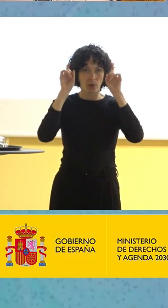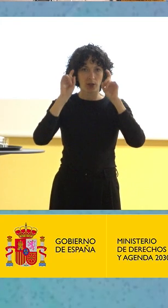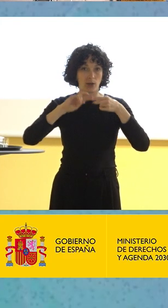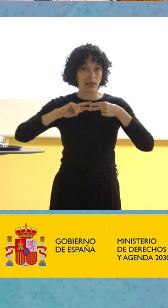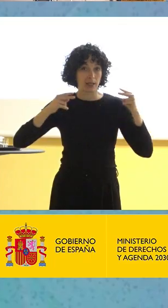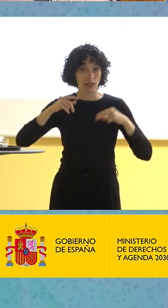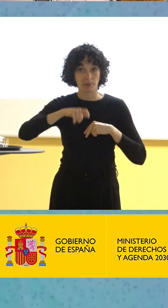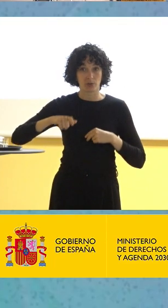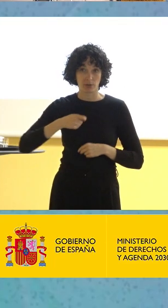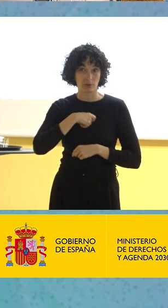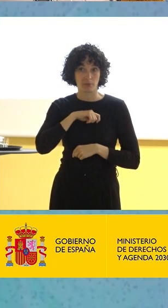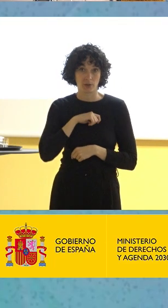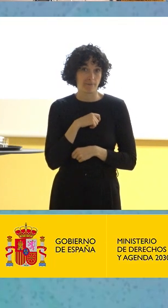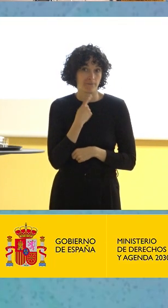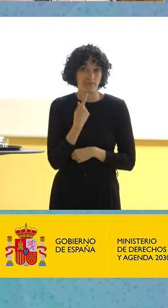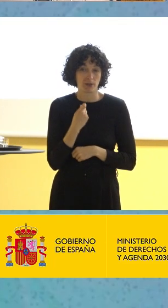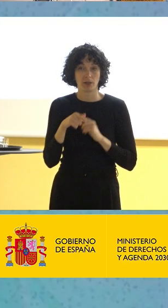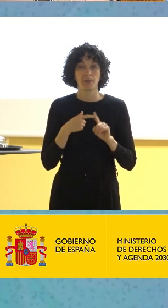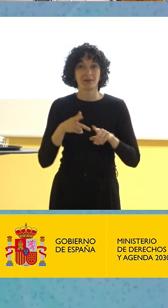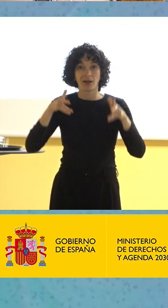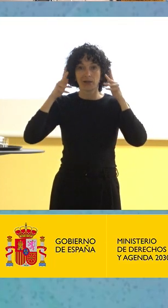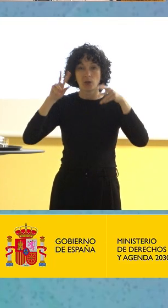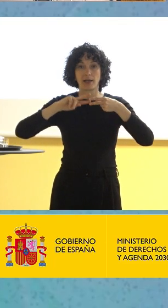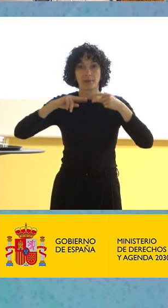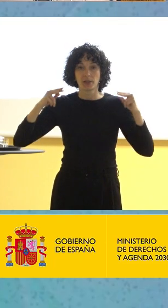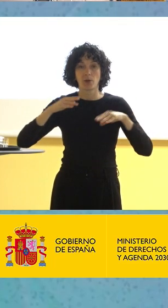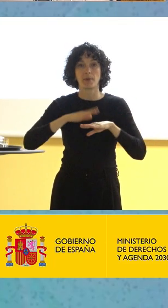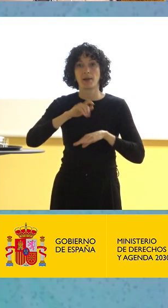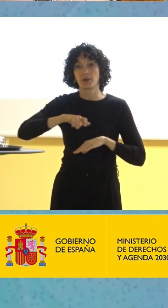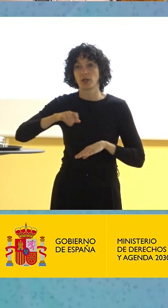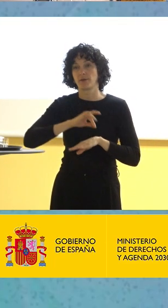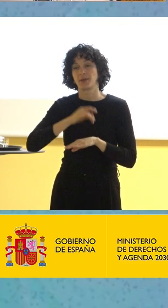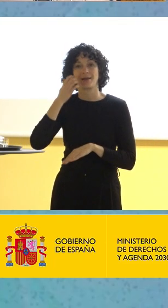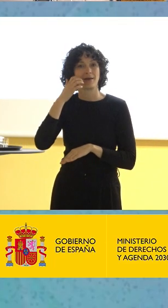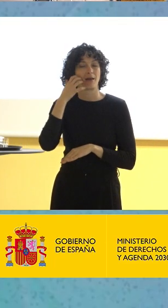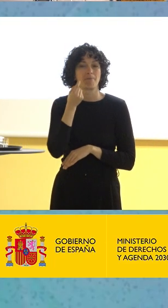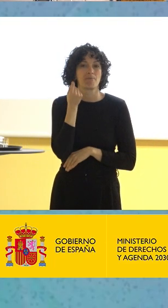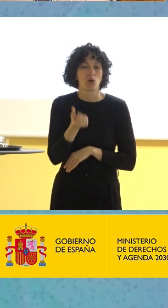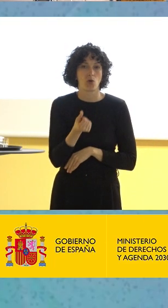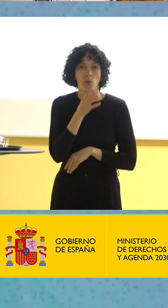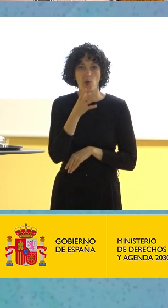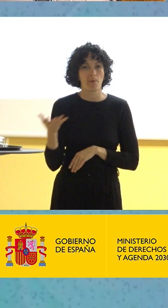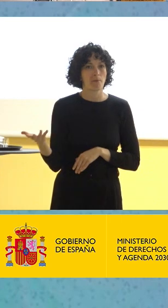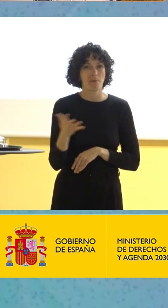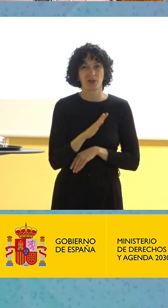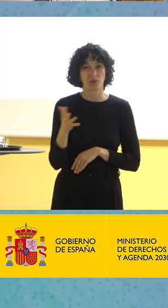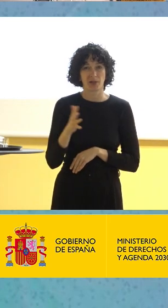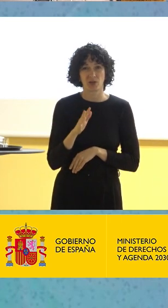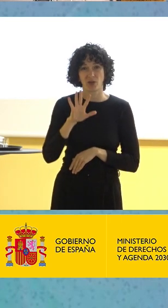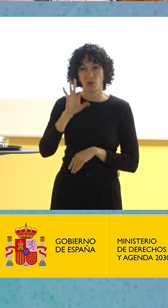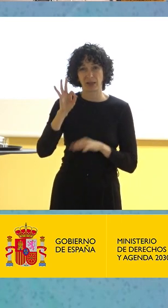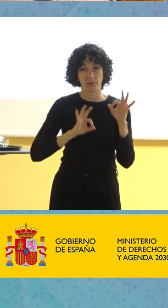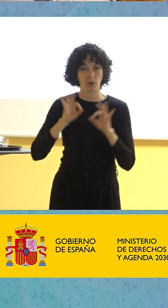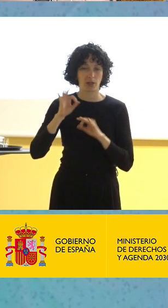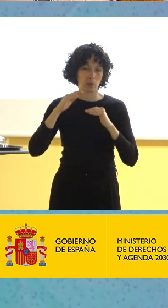de la población española y la escasez de asesoramiento genético a las personas con enfermedades raras, porque aproximadamente lo reciben menos del